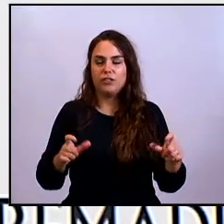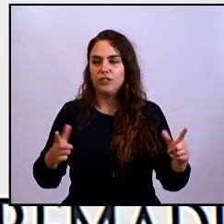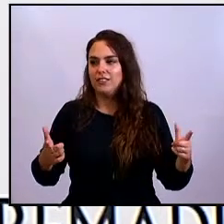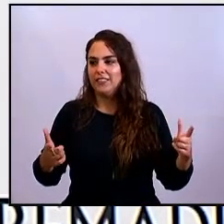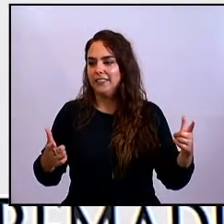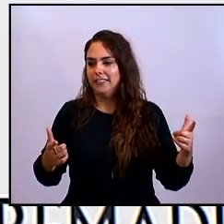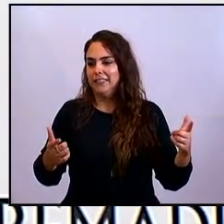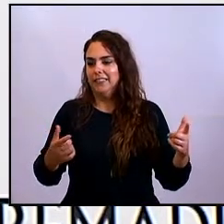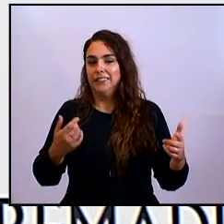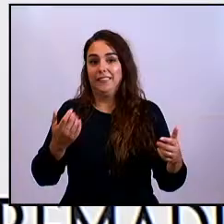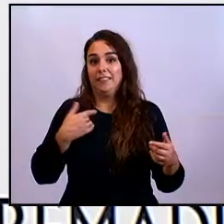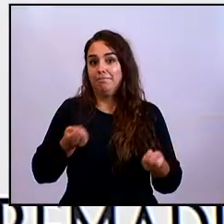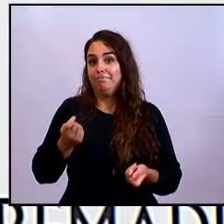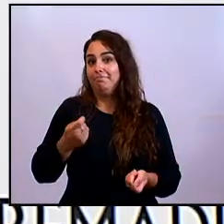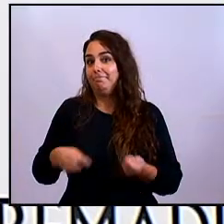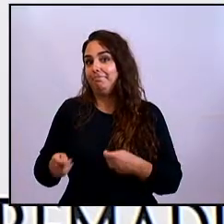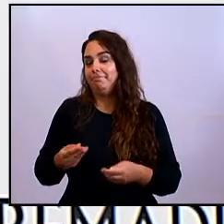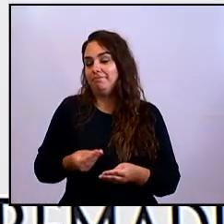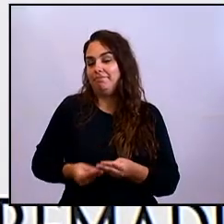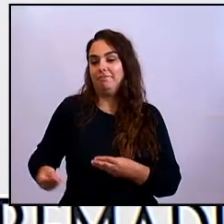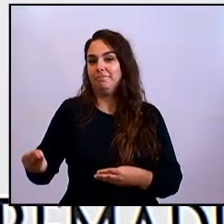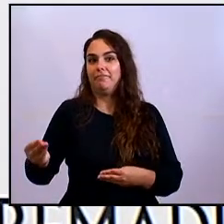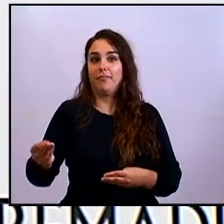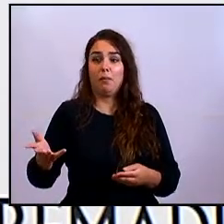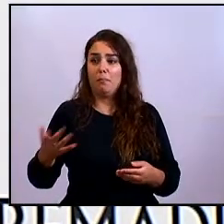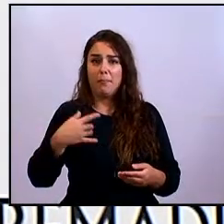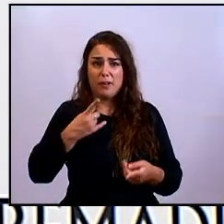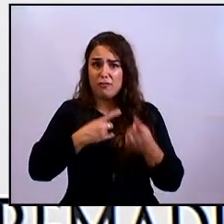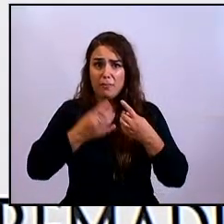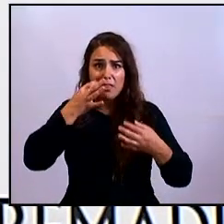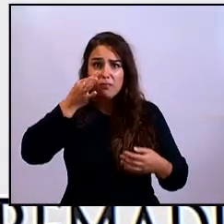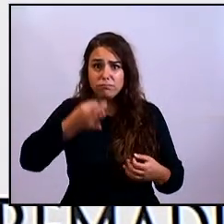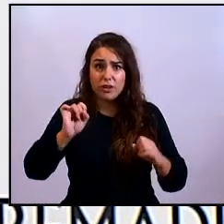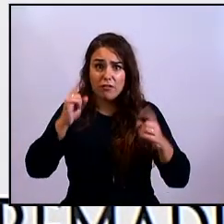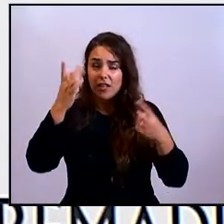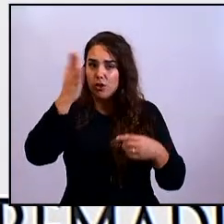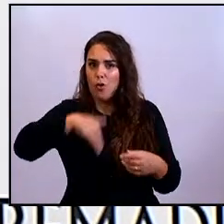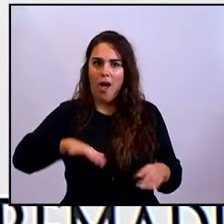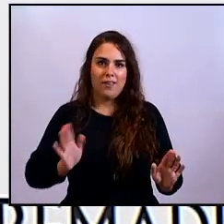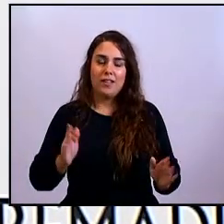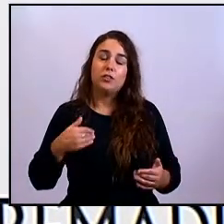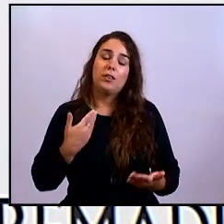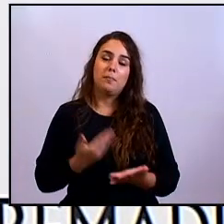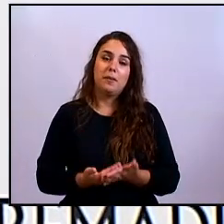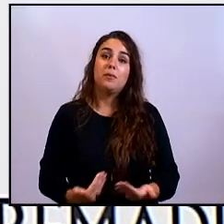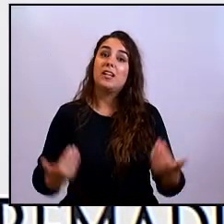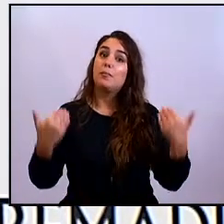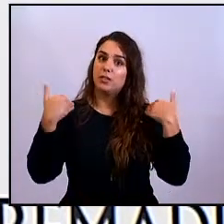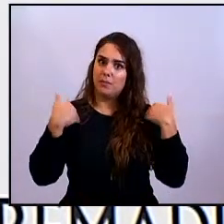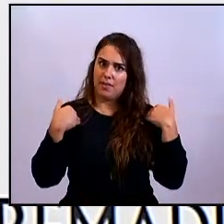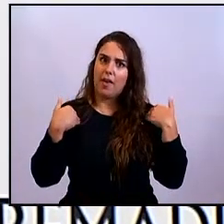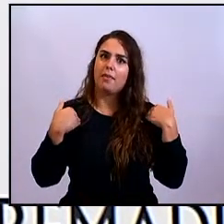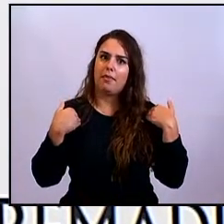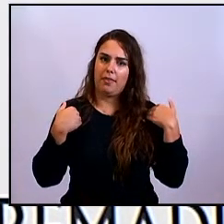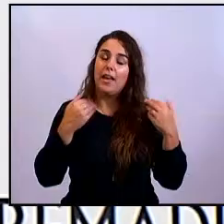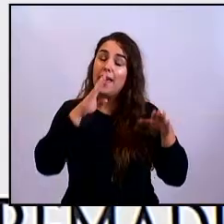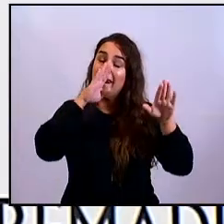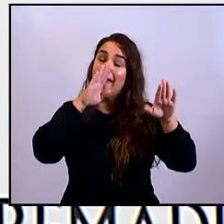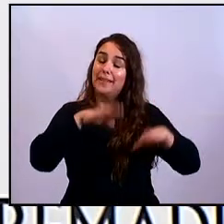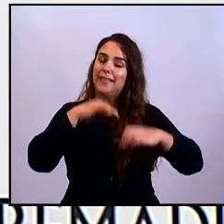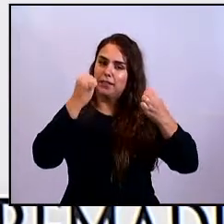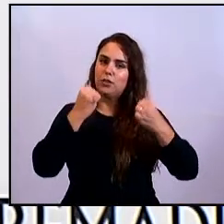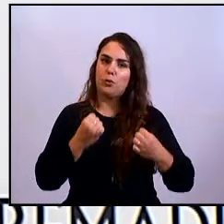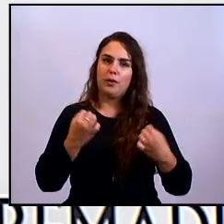que se han filtrado y no tenemos ningún tipo de información oficial. Aquí lo que pedimos es responsabilidad, es lealtad